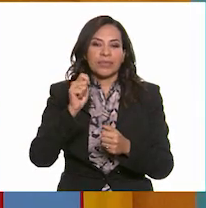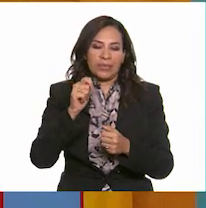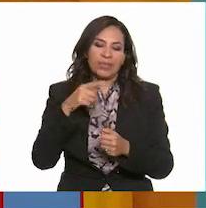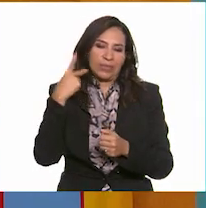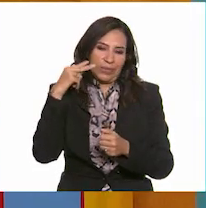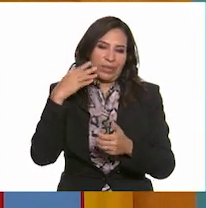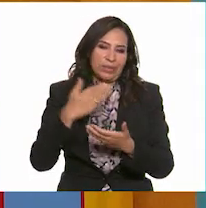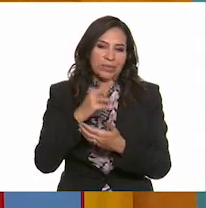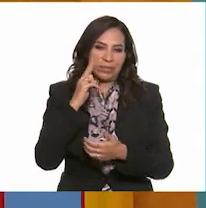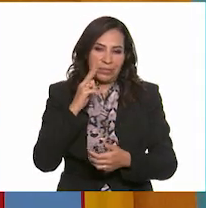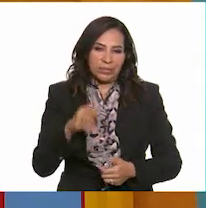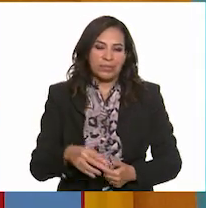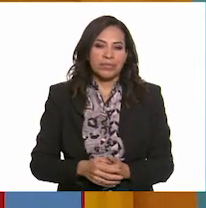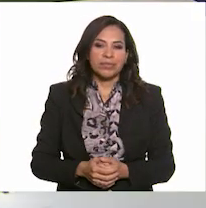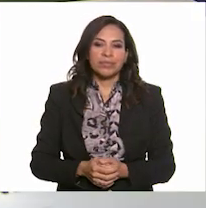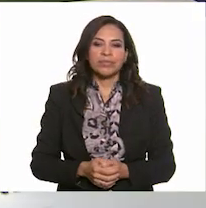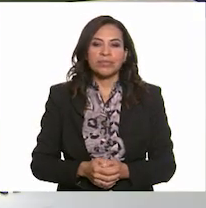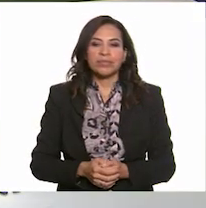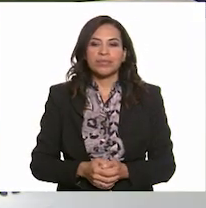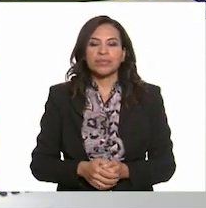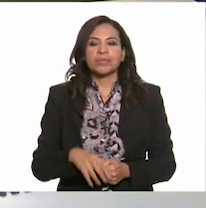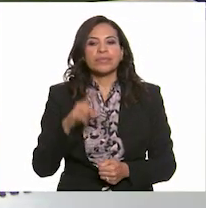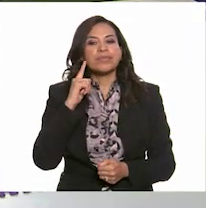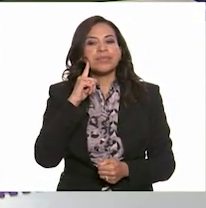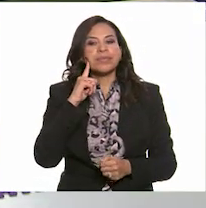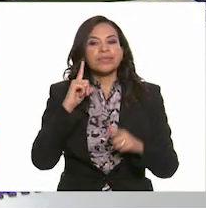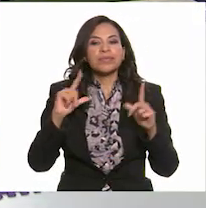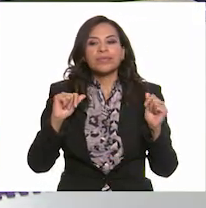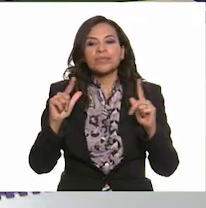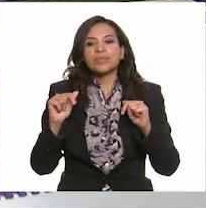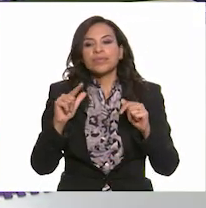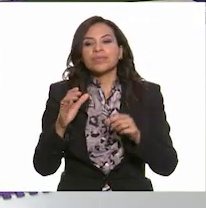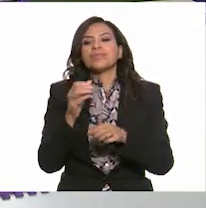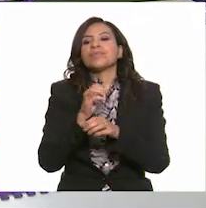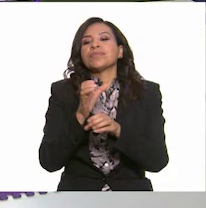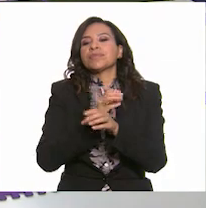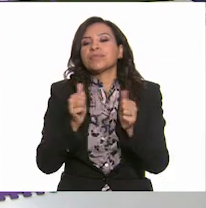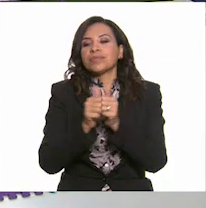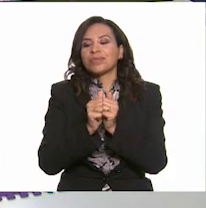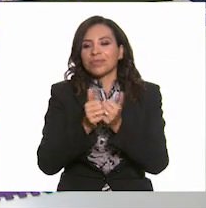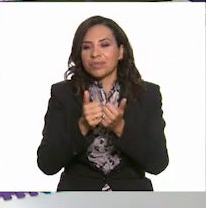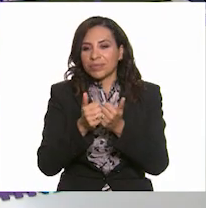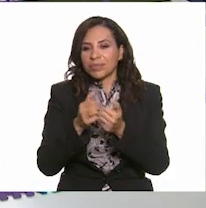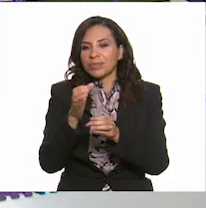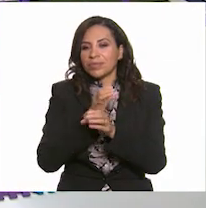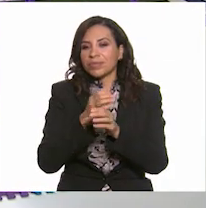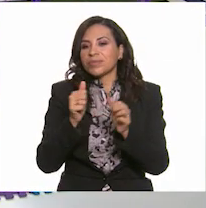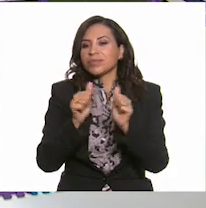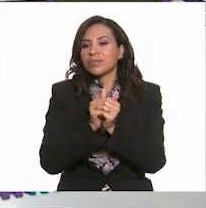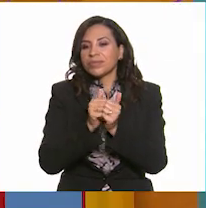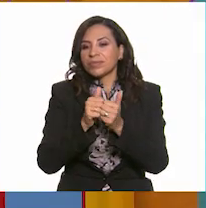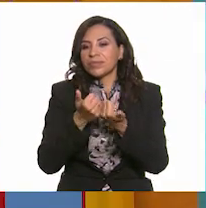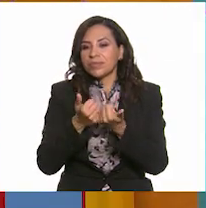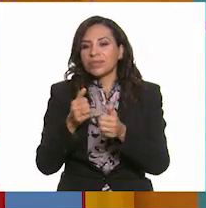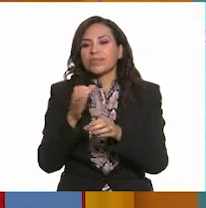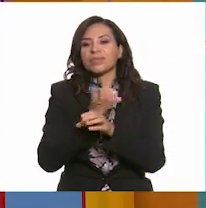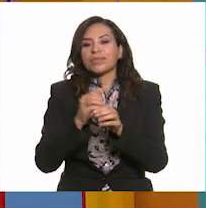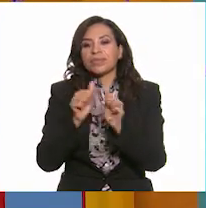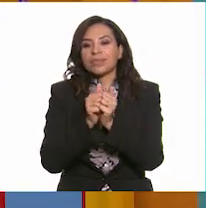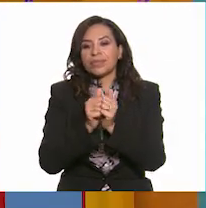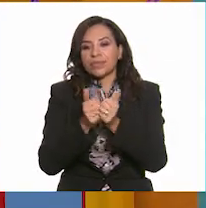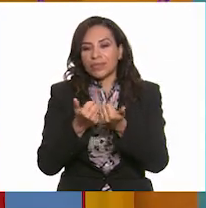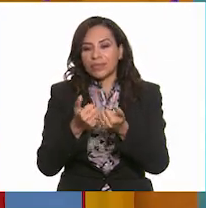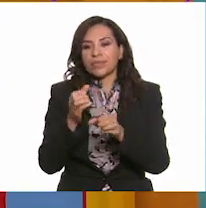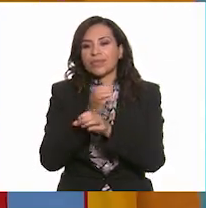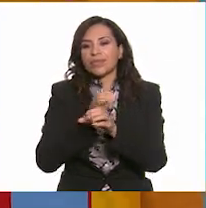este ritmo que dice así. La la la la la la la, café con pan, café con pan, café con pan, café con